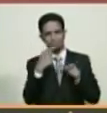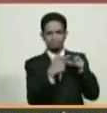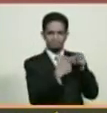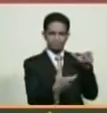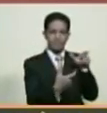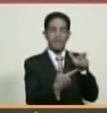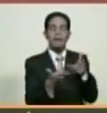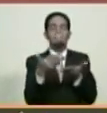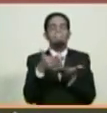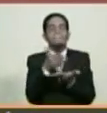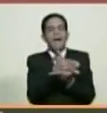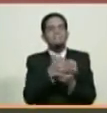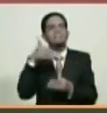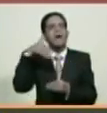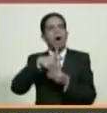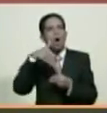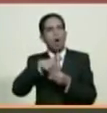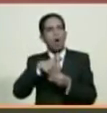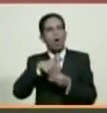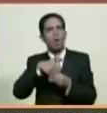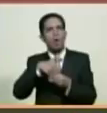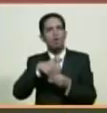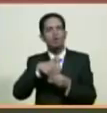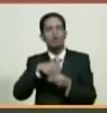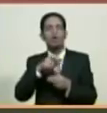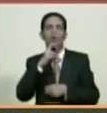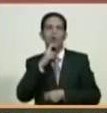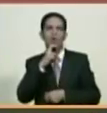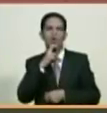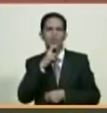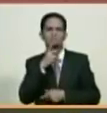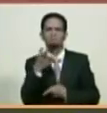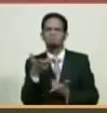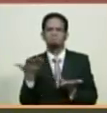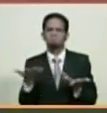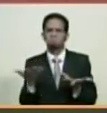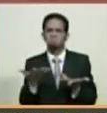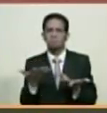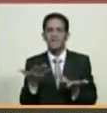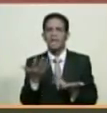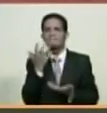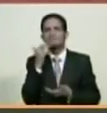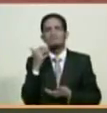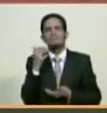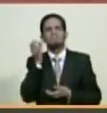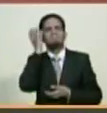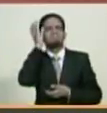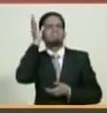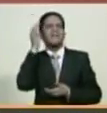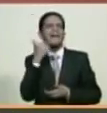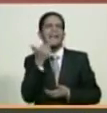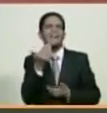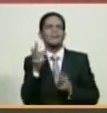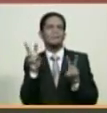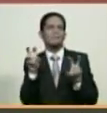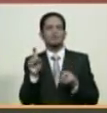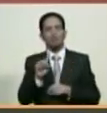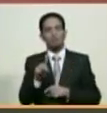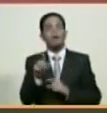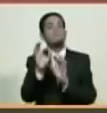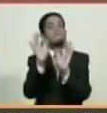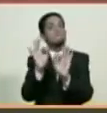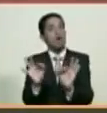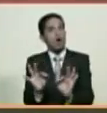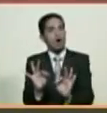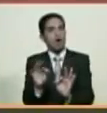ahorro en oro, que es una forma, no hemos inventado el agua tibia, una de las formas más sólidas a través